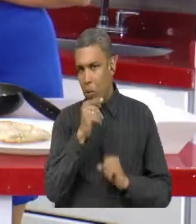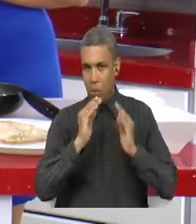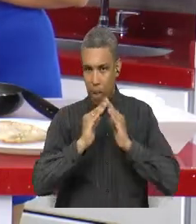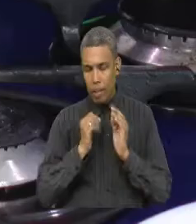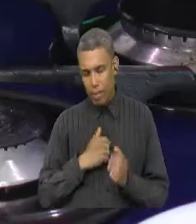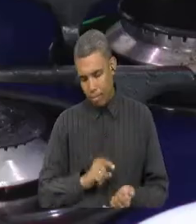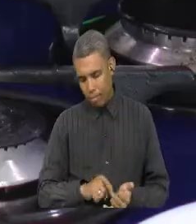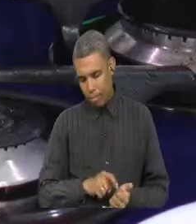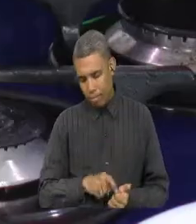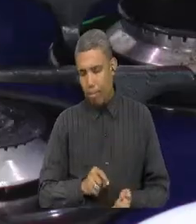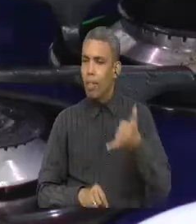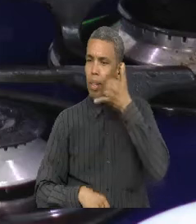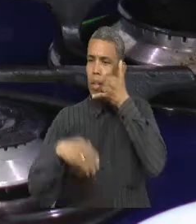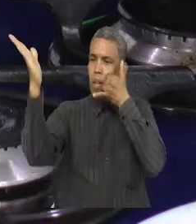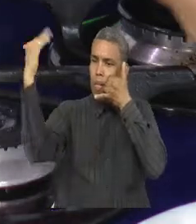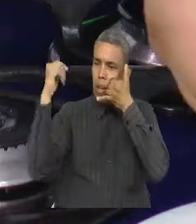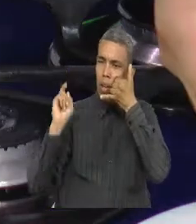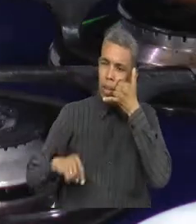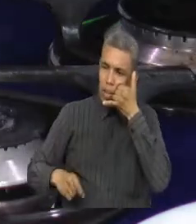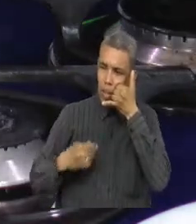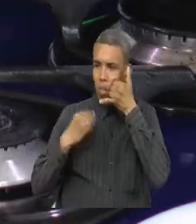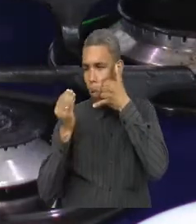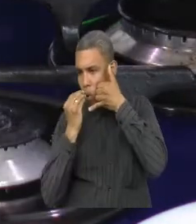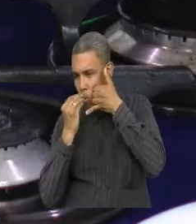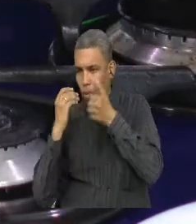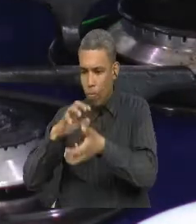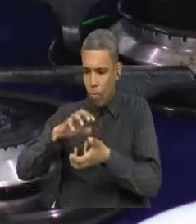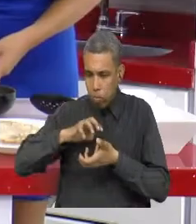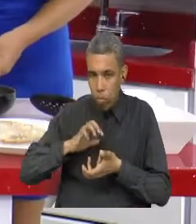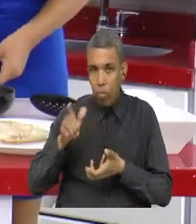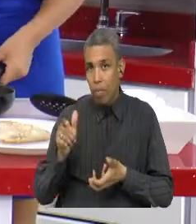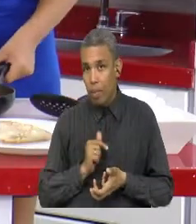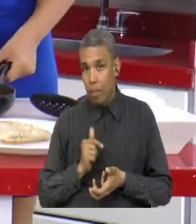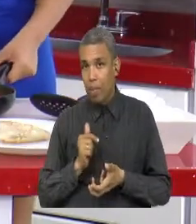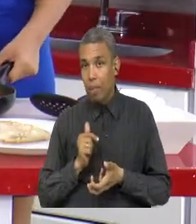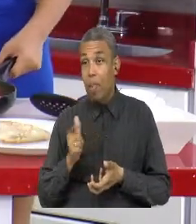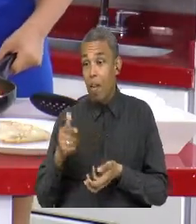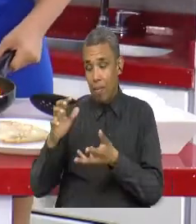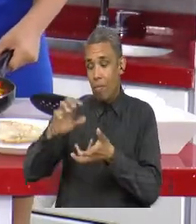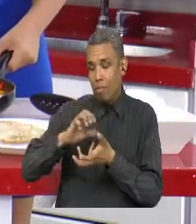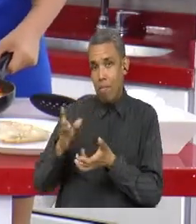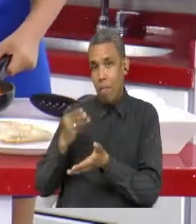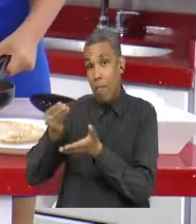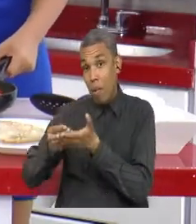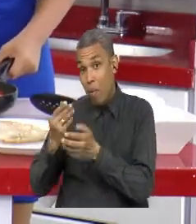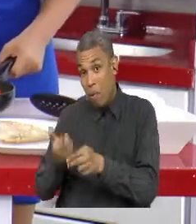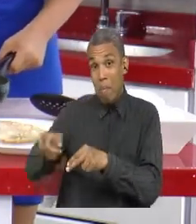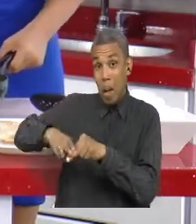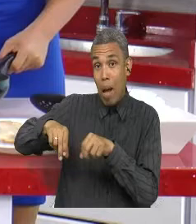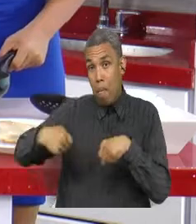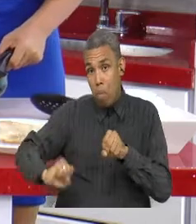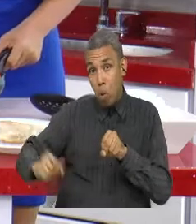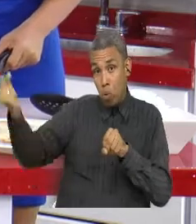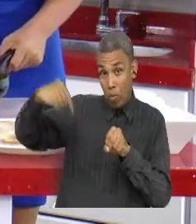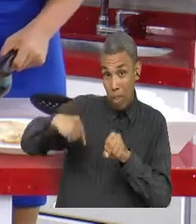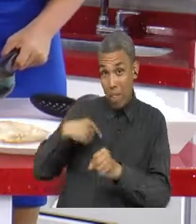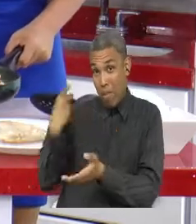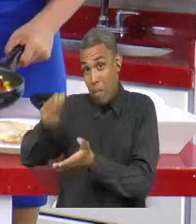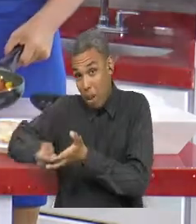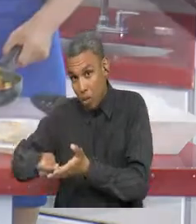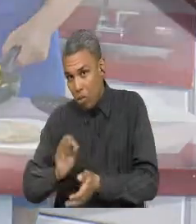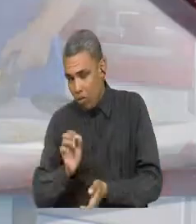se atiende con cariño. ¿Vio? Rochi, si quieres puedes colaborarme ahí, yo acá ya tengo uno. Ajá. Bueno. La idea es